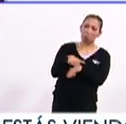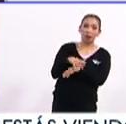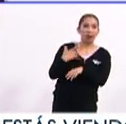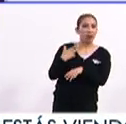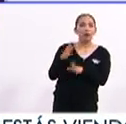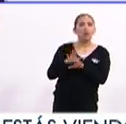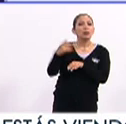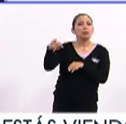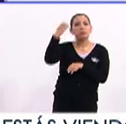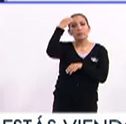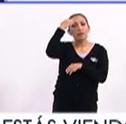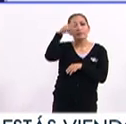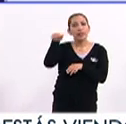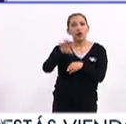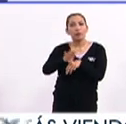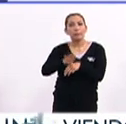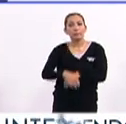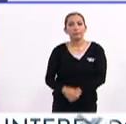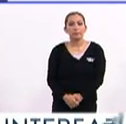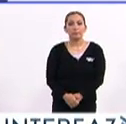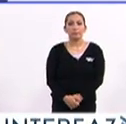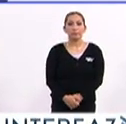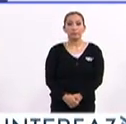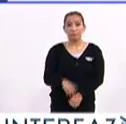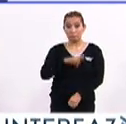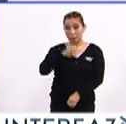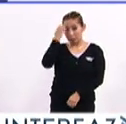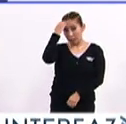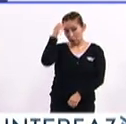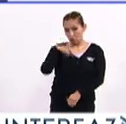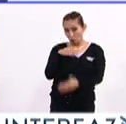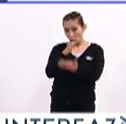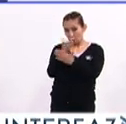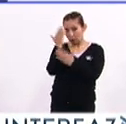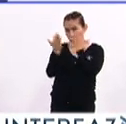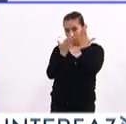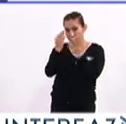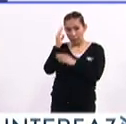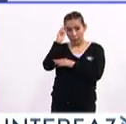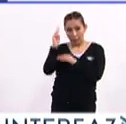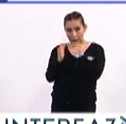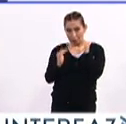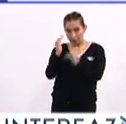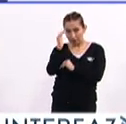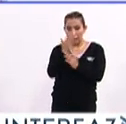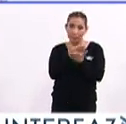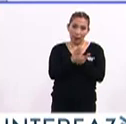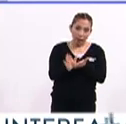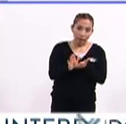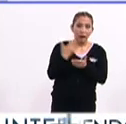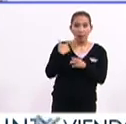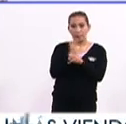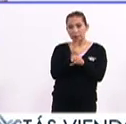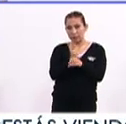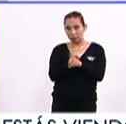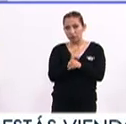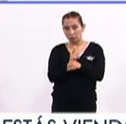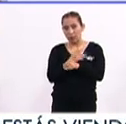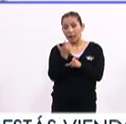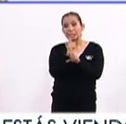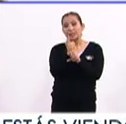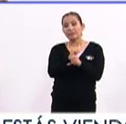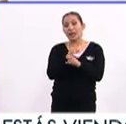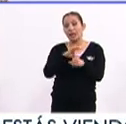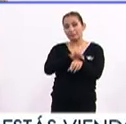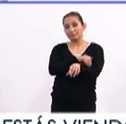fallas. ¿Cuál fue tu experiencia específica? Mi experiencia, bueno, yo tuve la oportunidad de estudiar una maestría y aparte una licenciatura, la